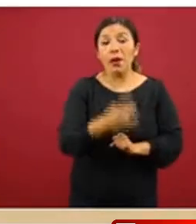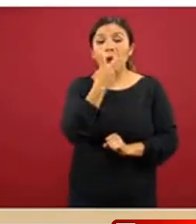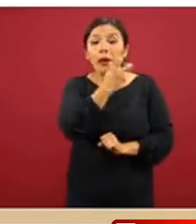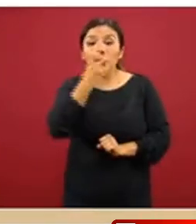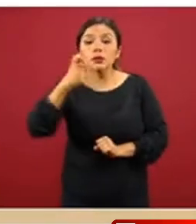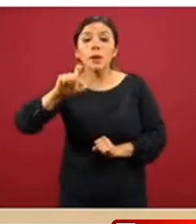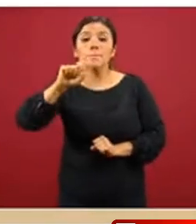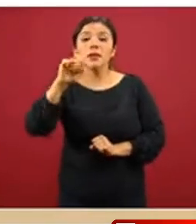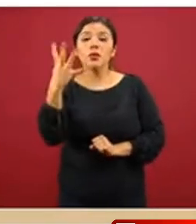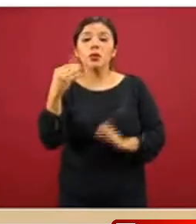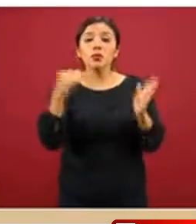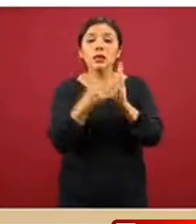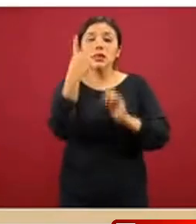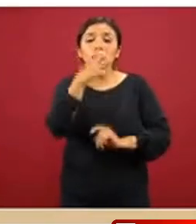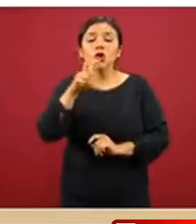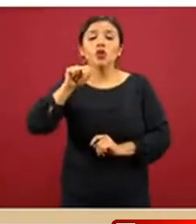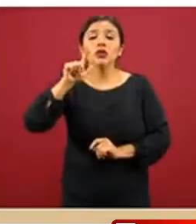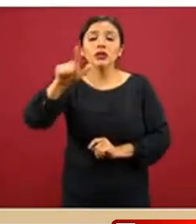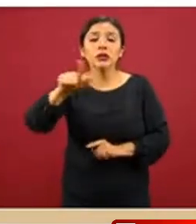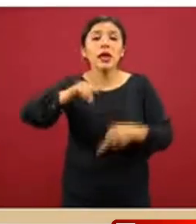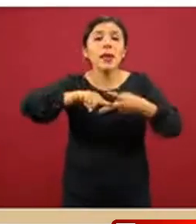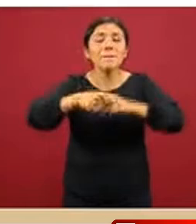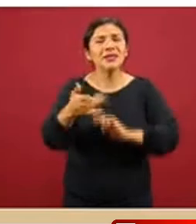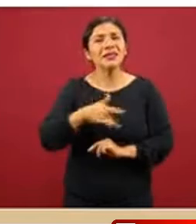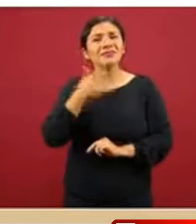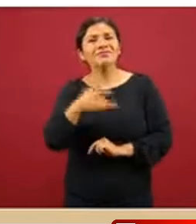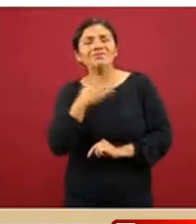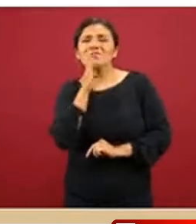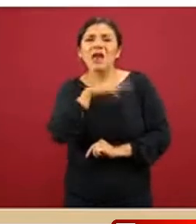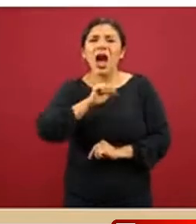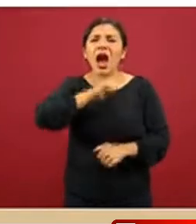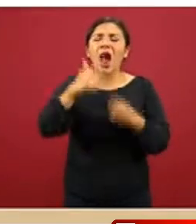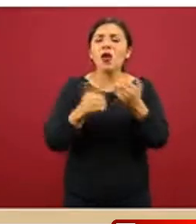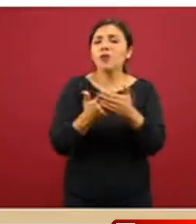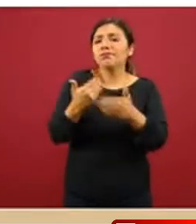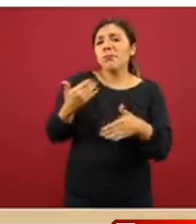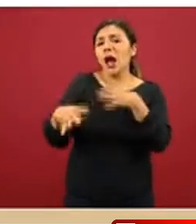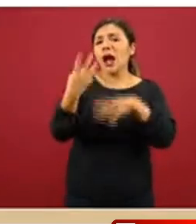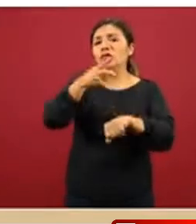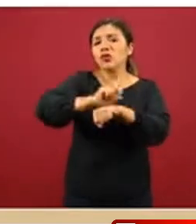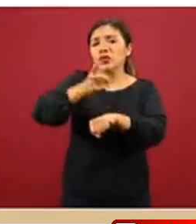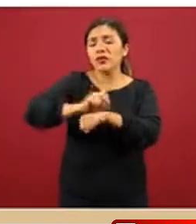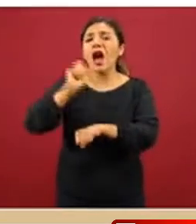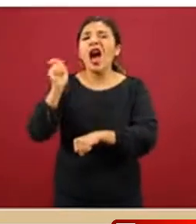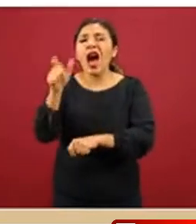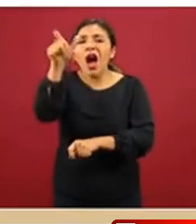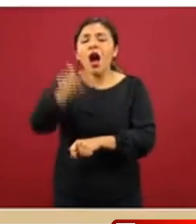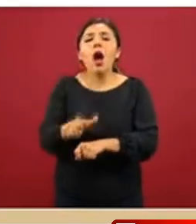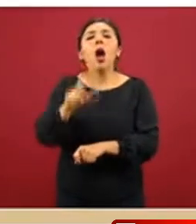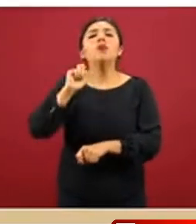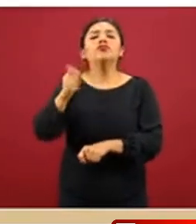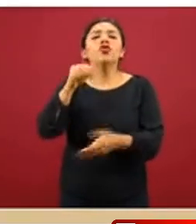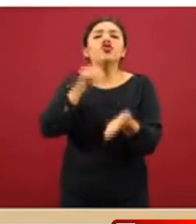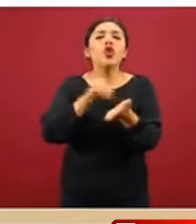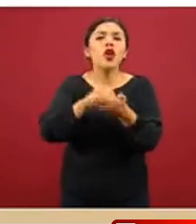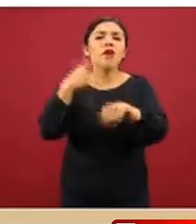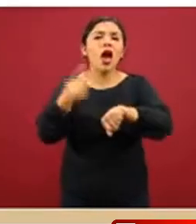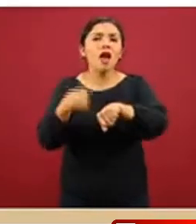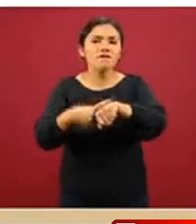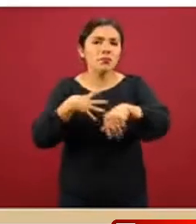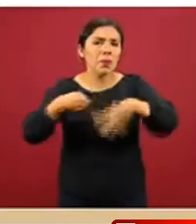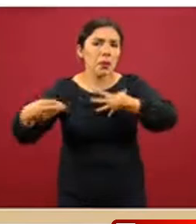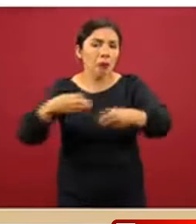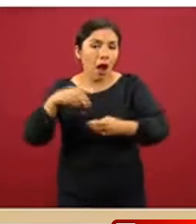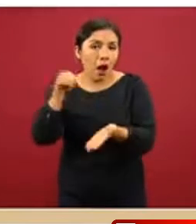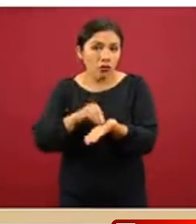cuales 24,387 iniciaron con signos y síntomas en los últimos 14 días, por lo tanto representan la epidemia activa en